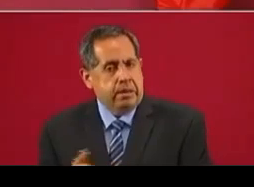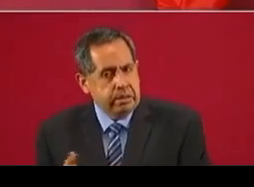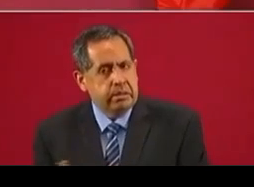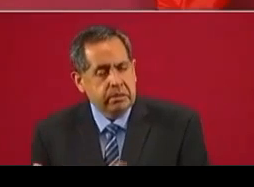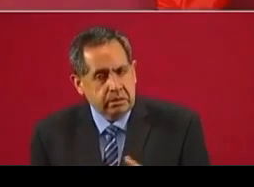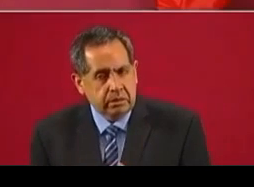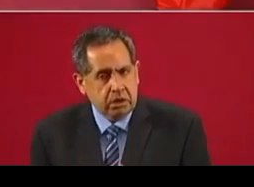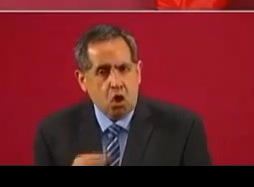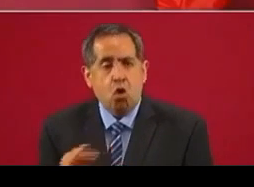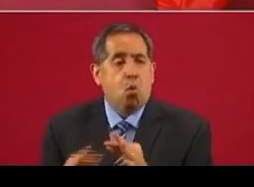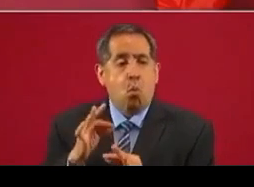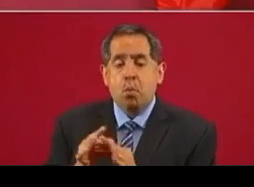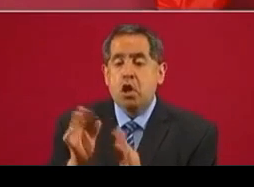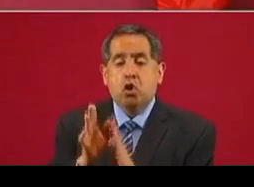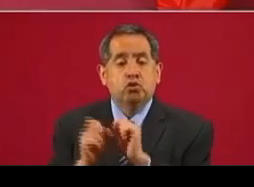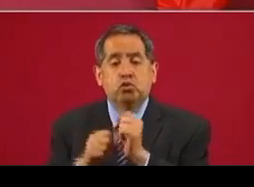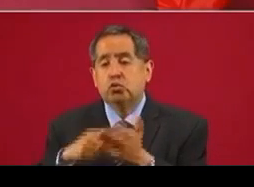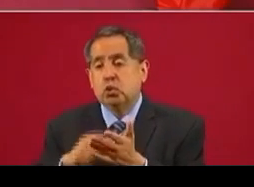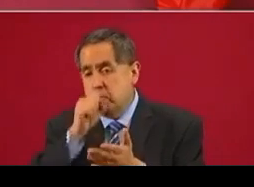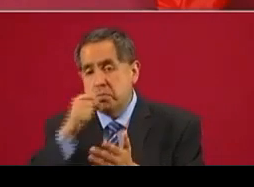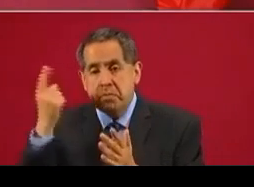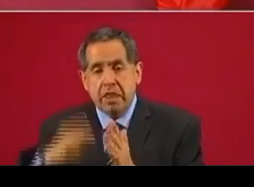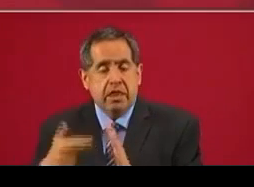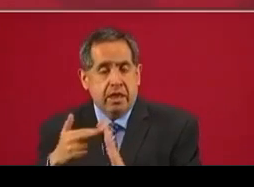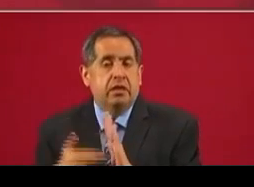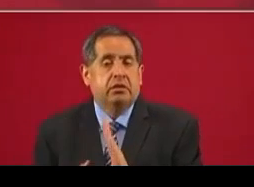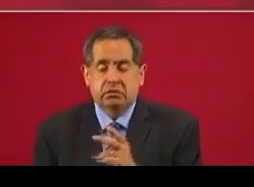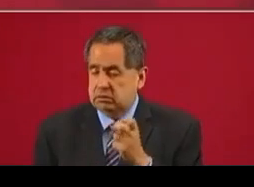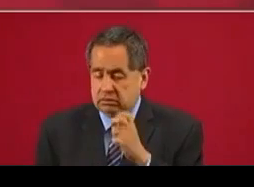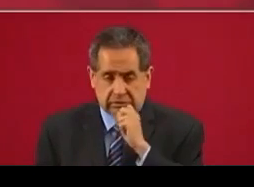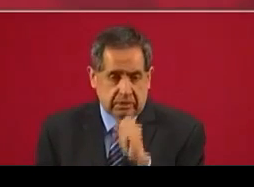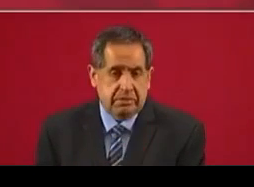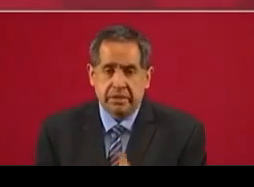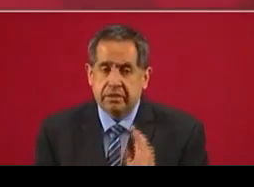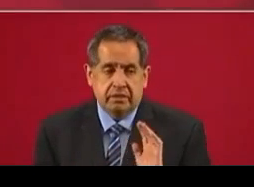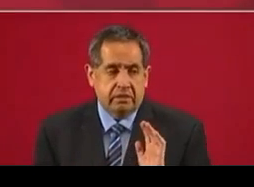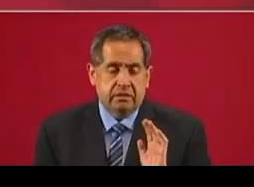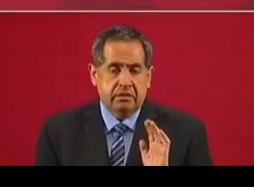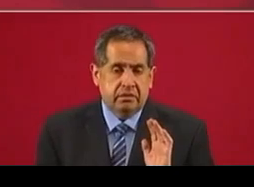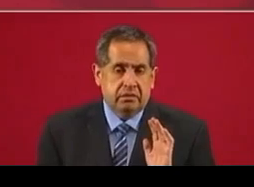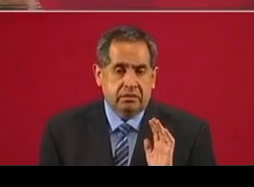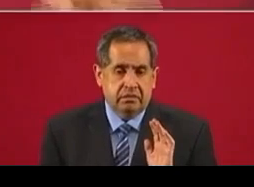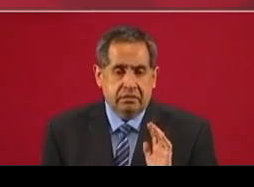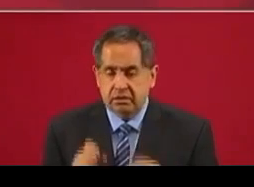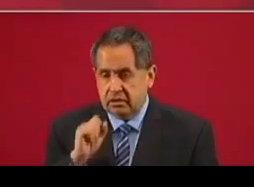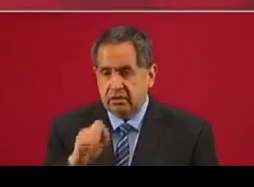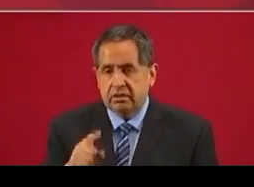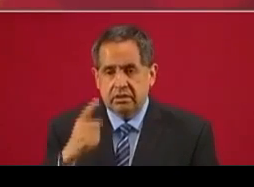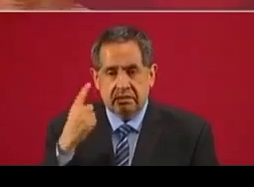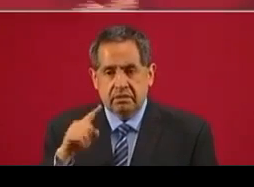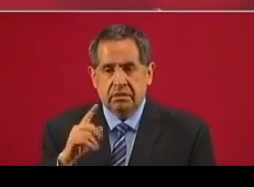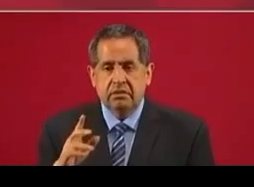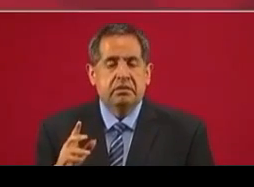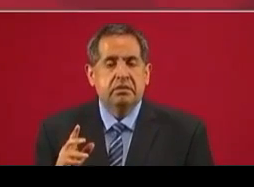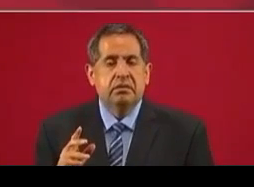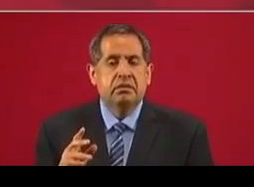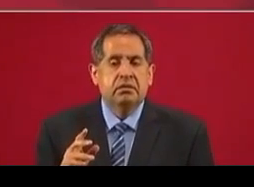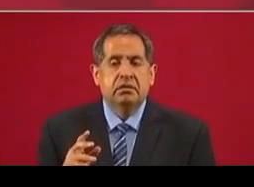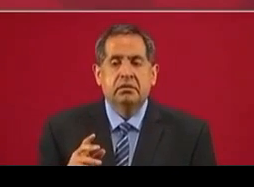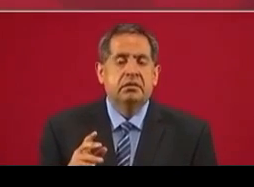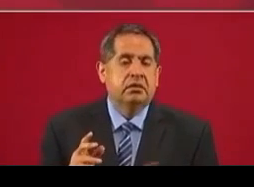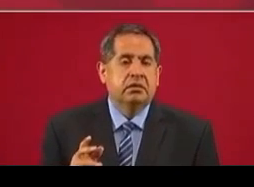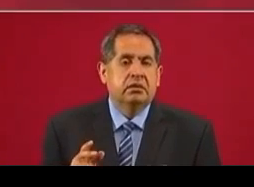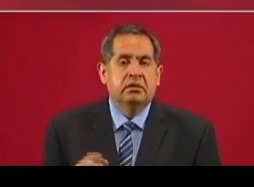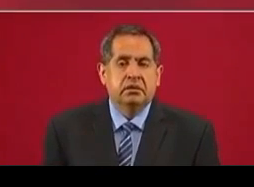y cumplir con el procedimiento y también para que no